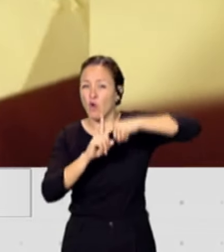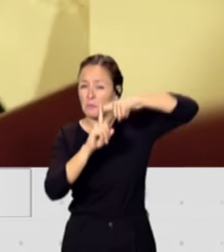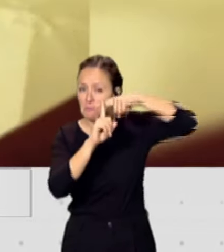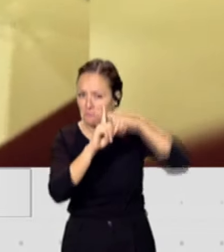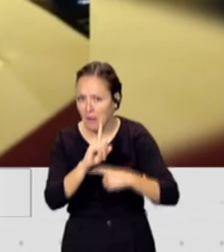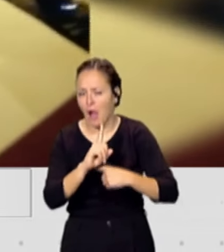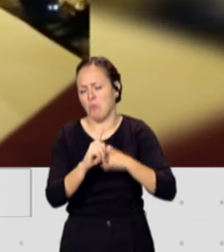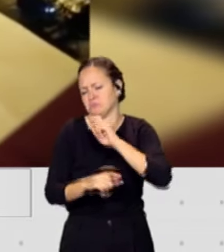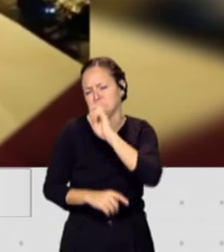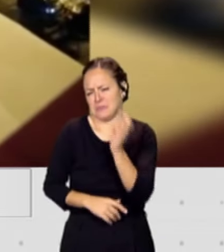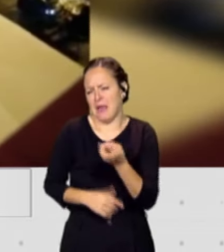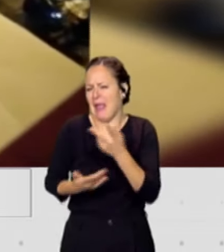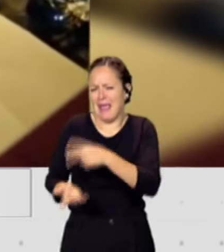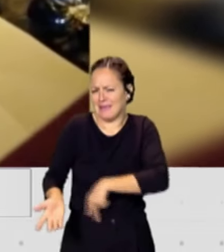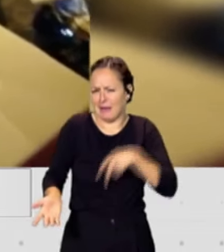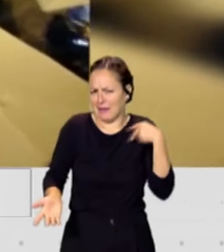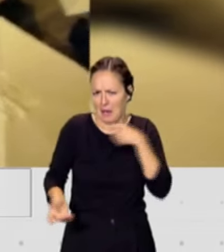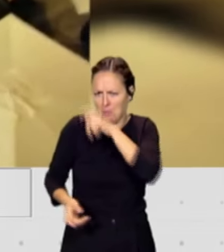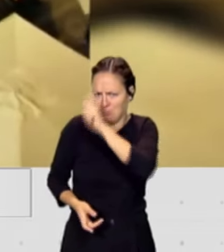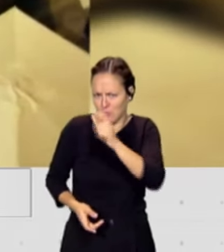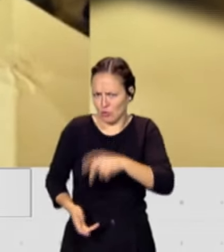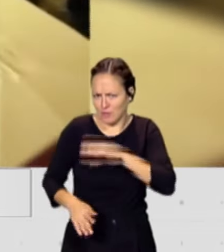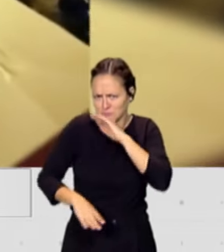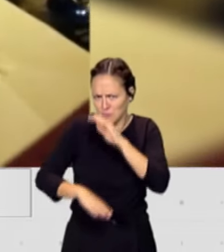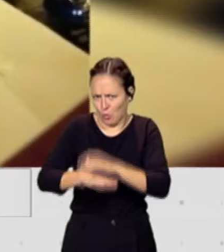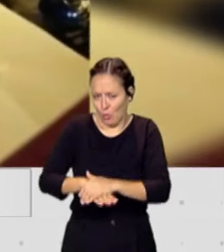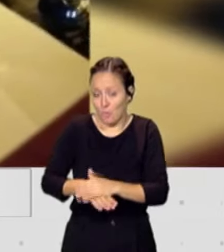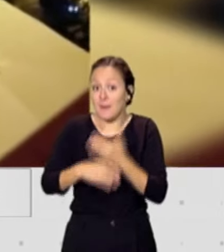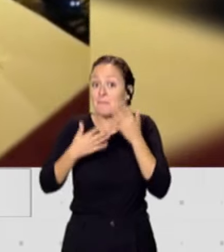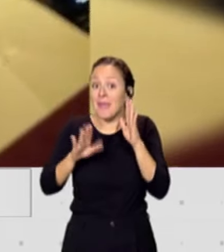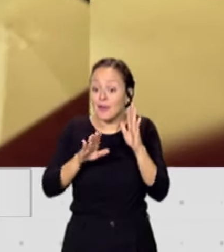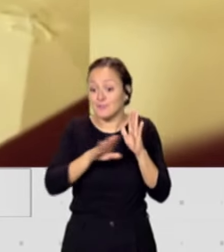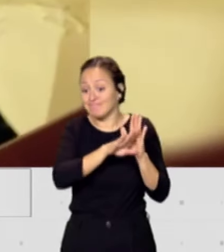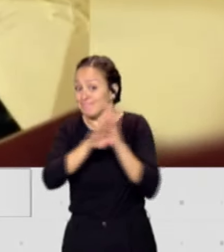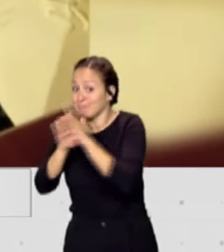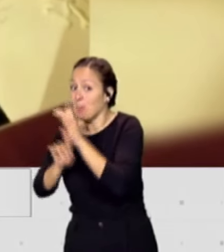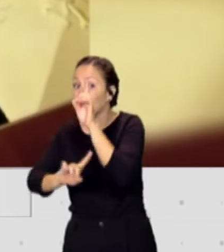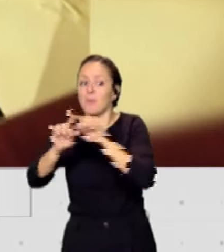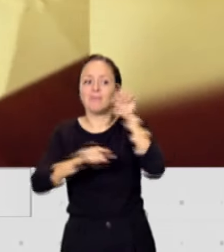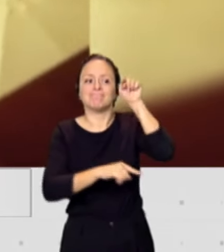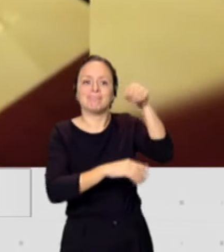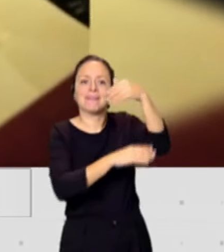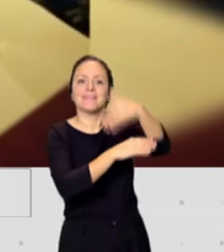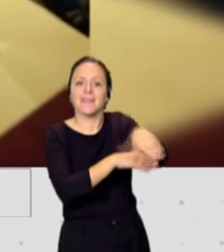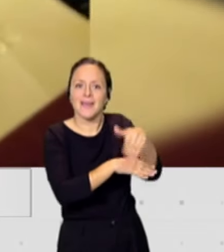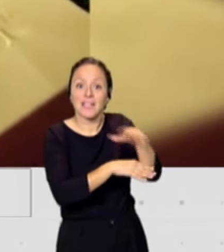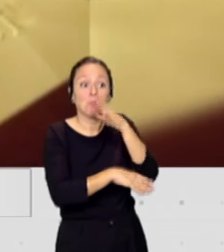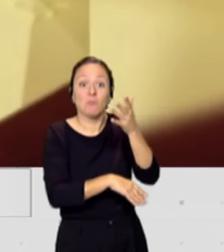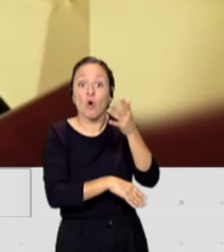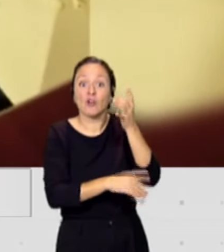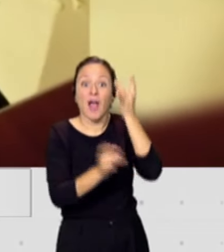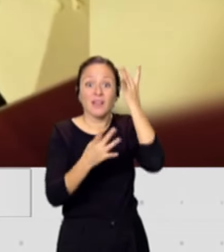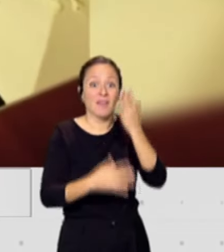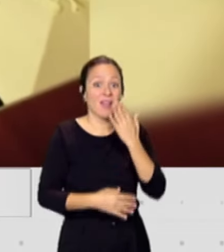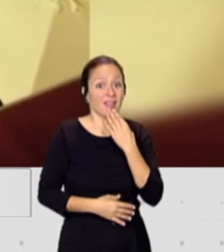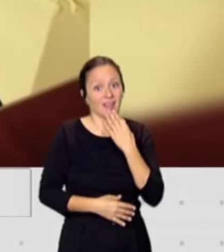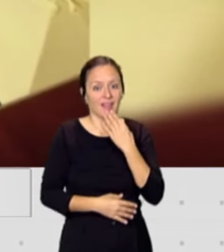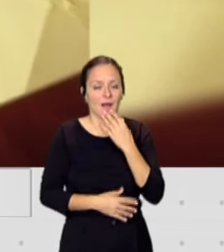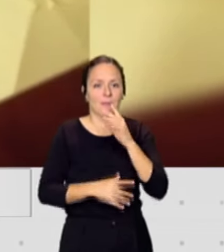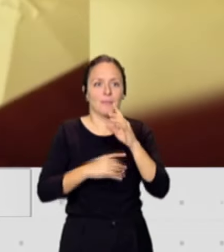por regla general se suelen cumplir bastante bien el problema lo tenemos en la calle con las actividades de ocio